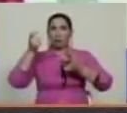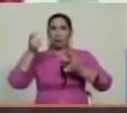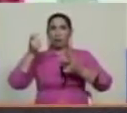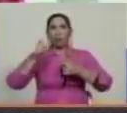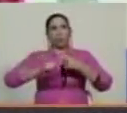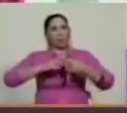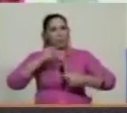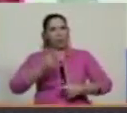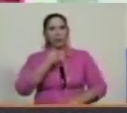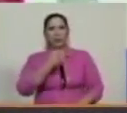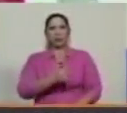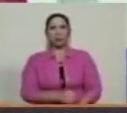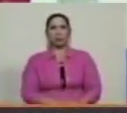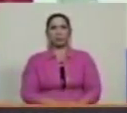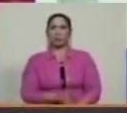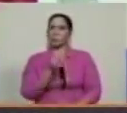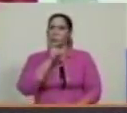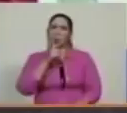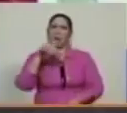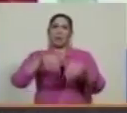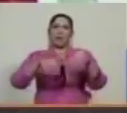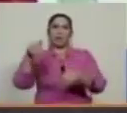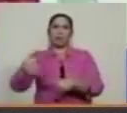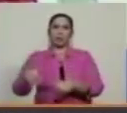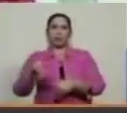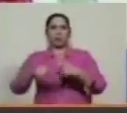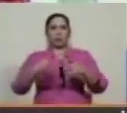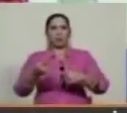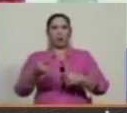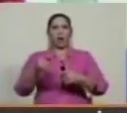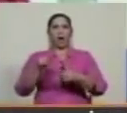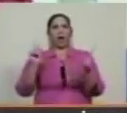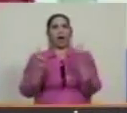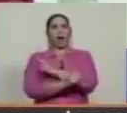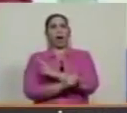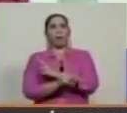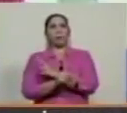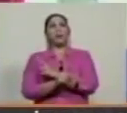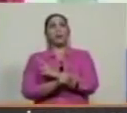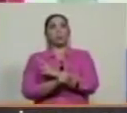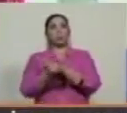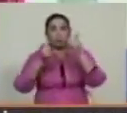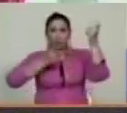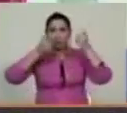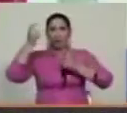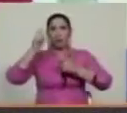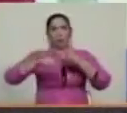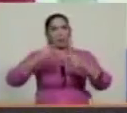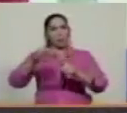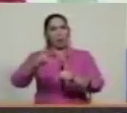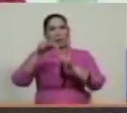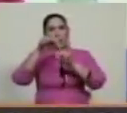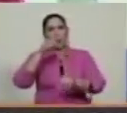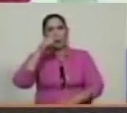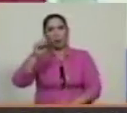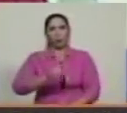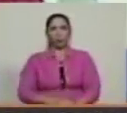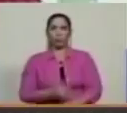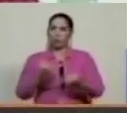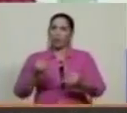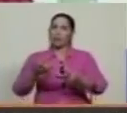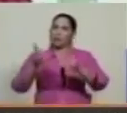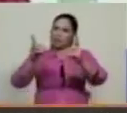dijeron, no va a haber reelección y fuimos en una reforma, una enmienda, y el pueblo decidió por Hugo Chávez y decidió por Nicolás Maduro y decidió por la